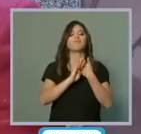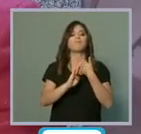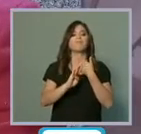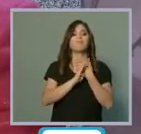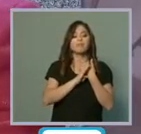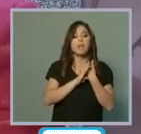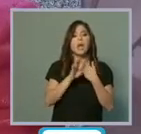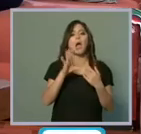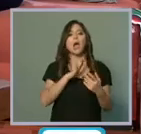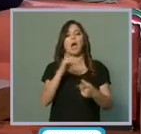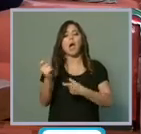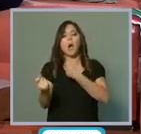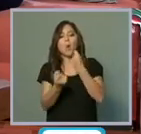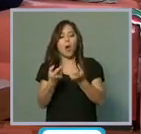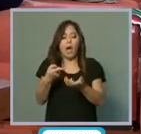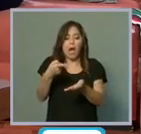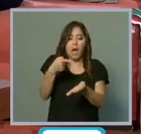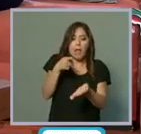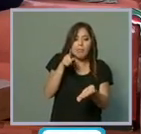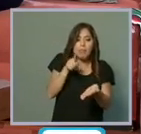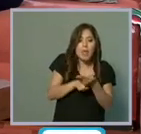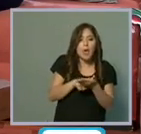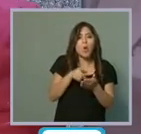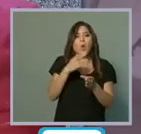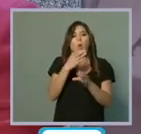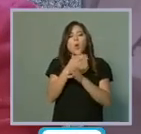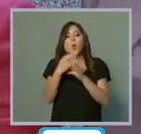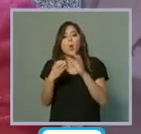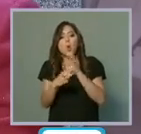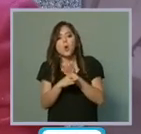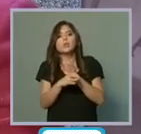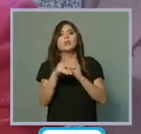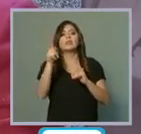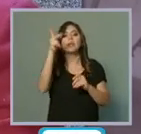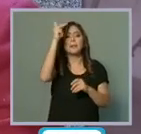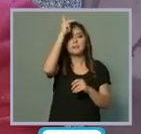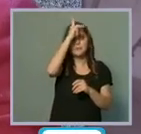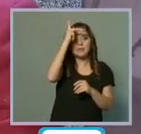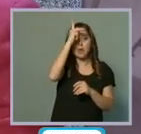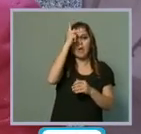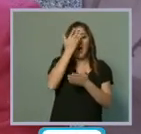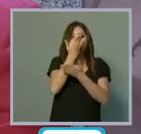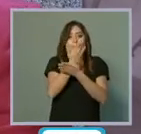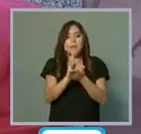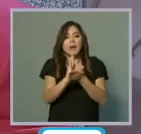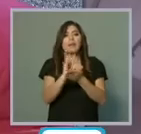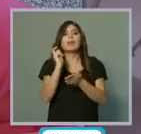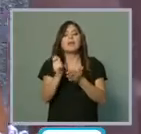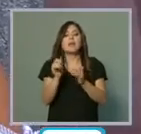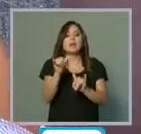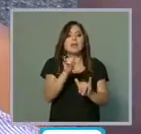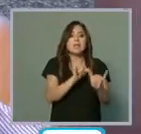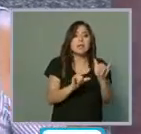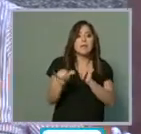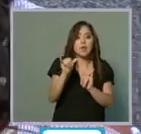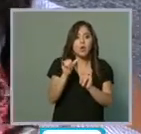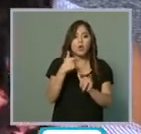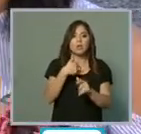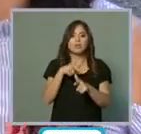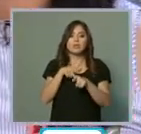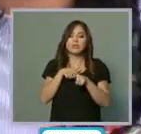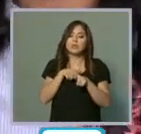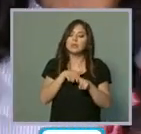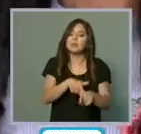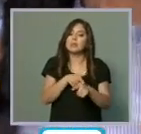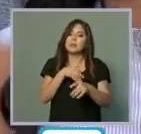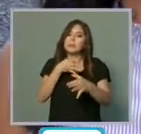de sustancias y de factores psíquicos y químicos que te van a volver dependiente de esa sustancia. Va a haber un